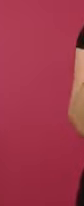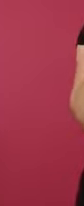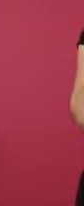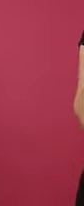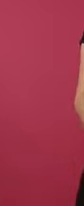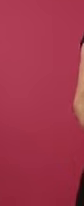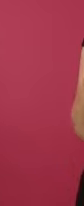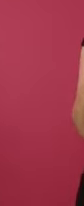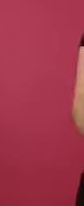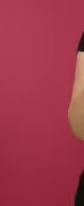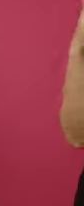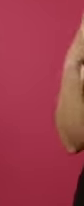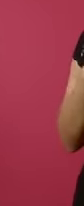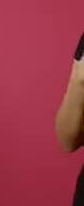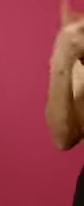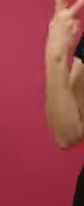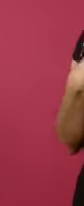puros